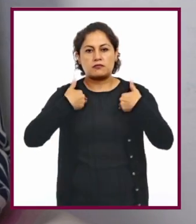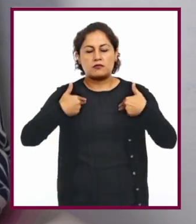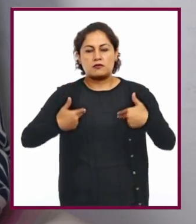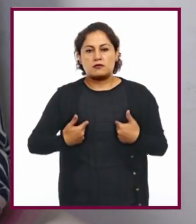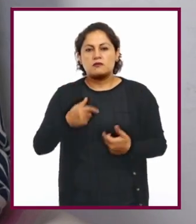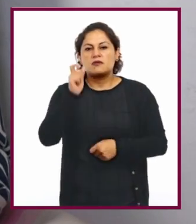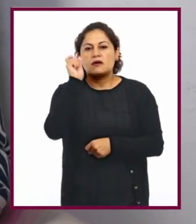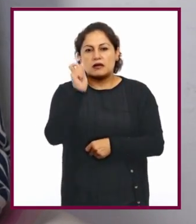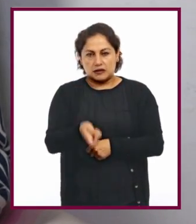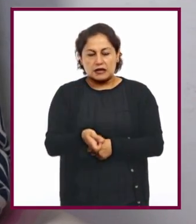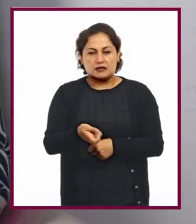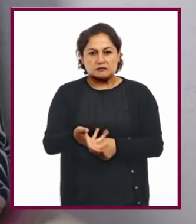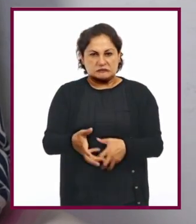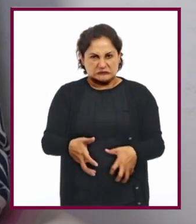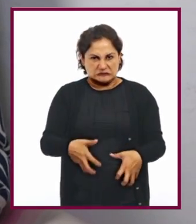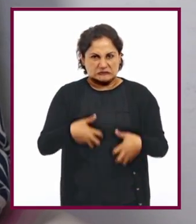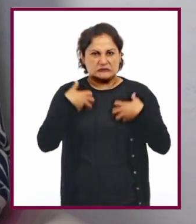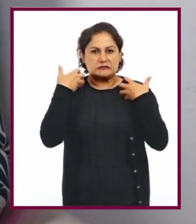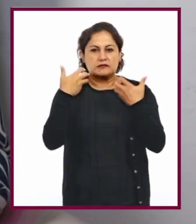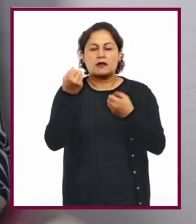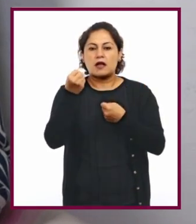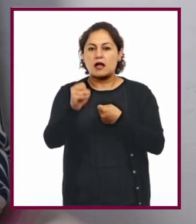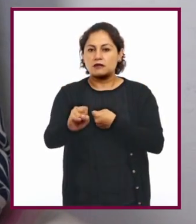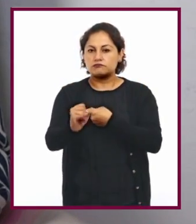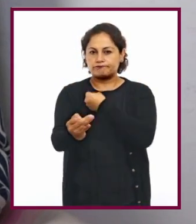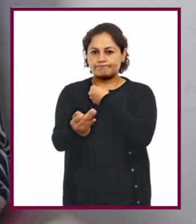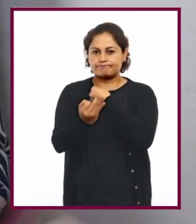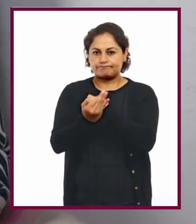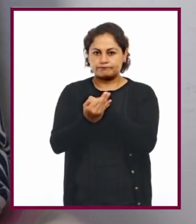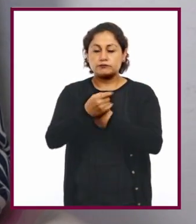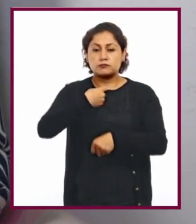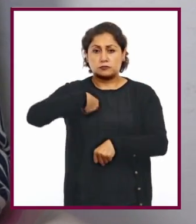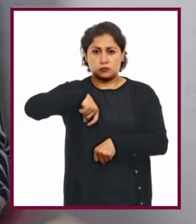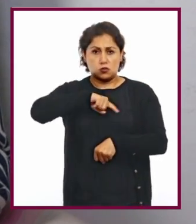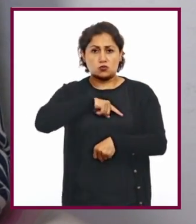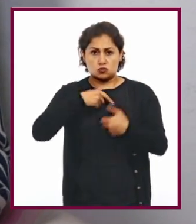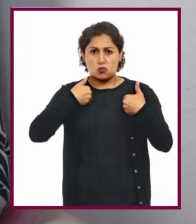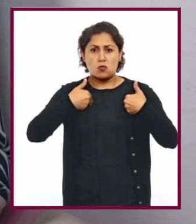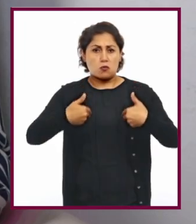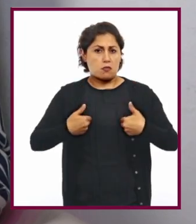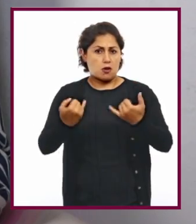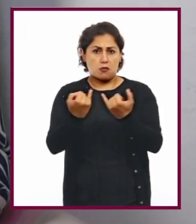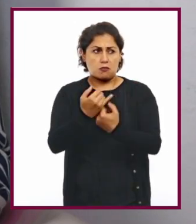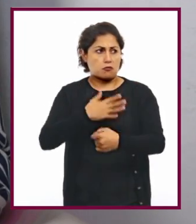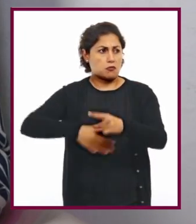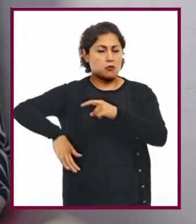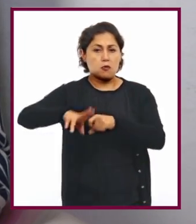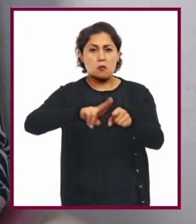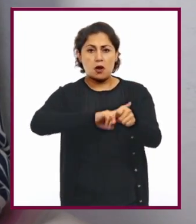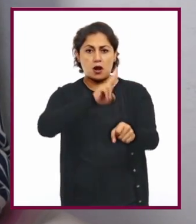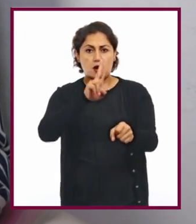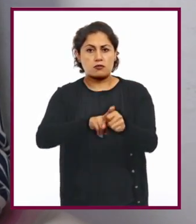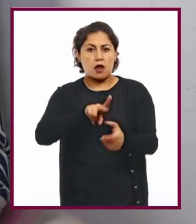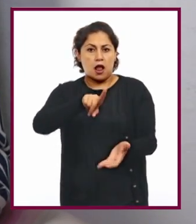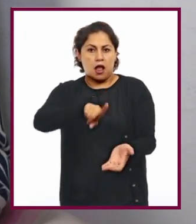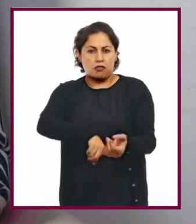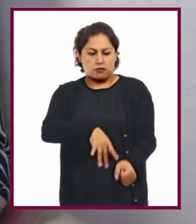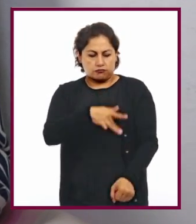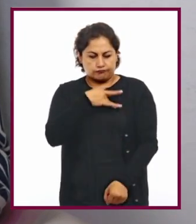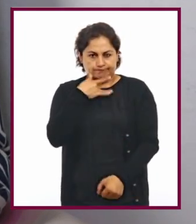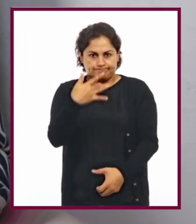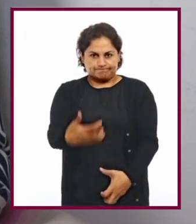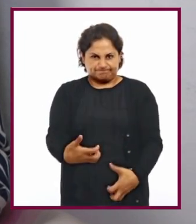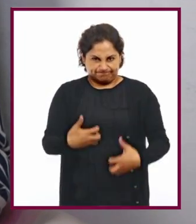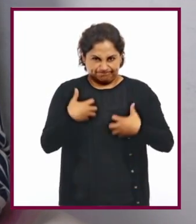es un mecanismo de defensa y supervivencia. Nosotros somos parte de ese reino animal y también nacemos con el